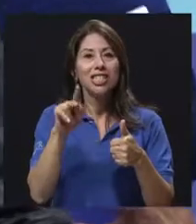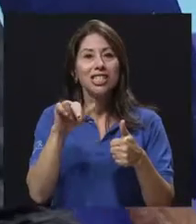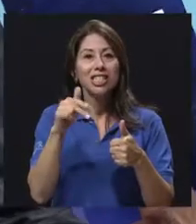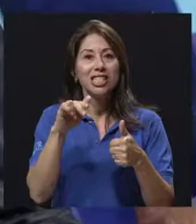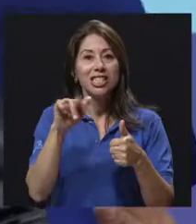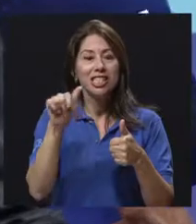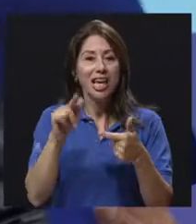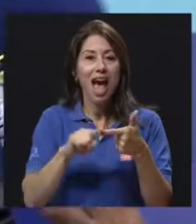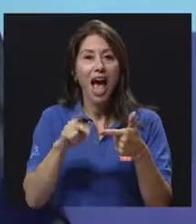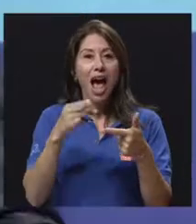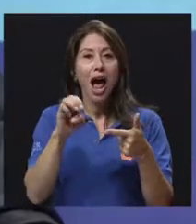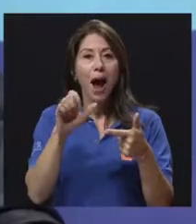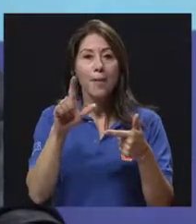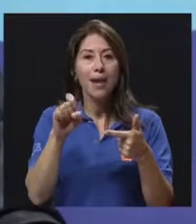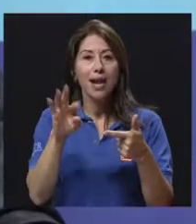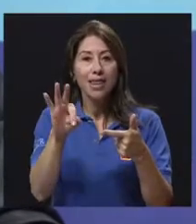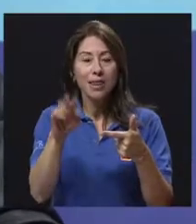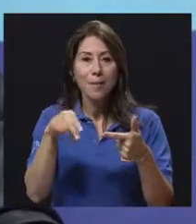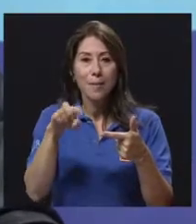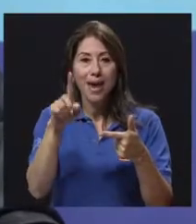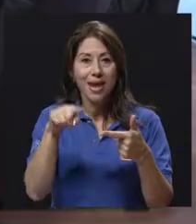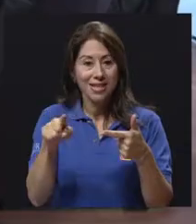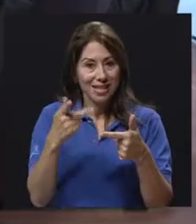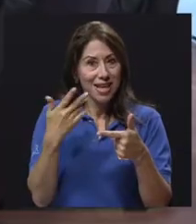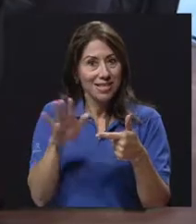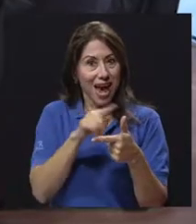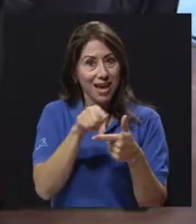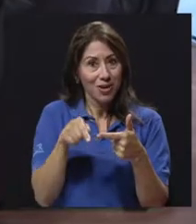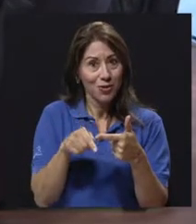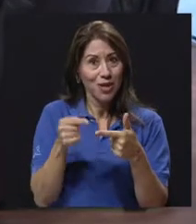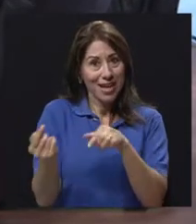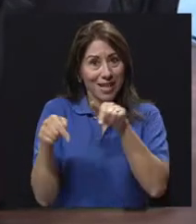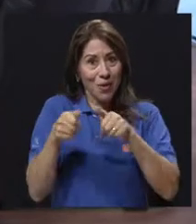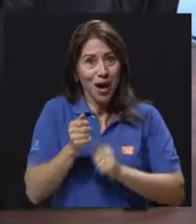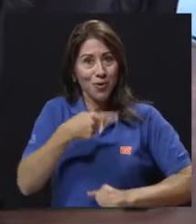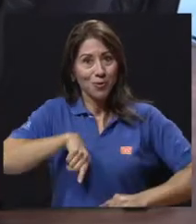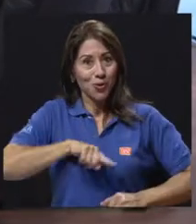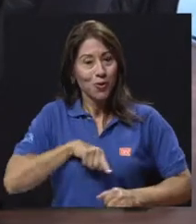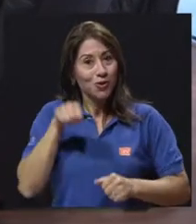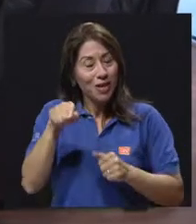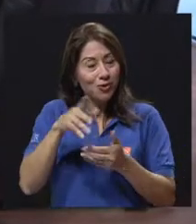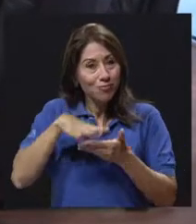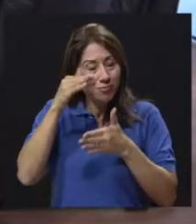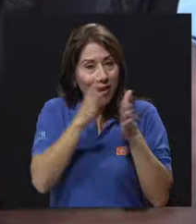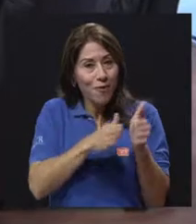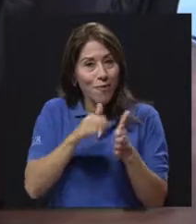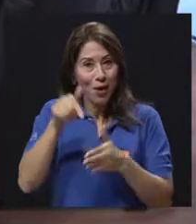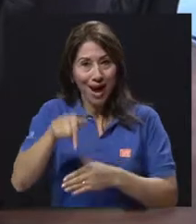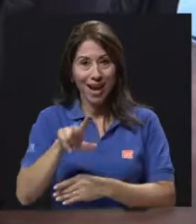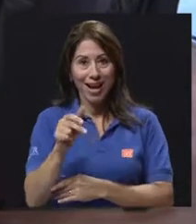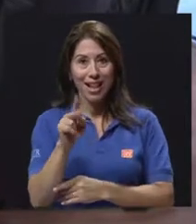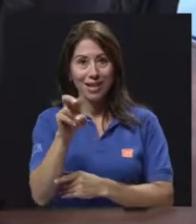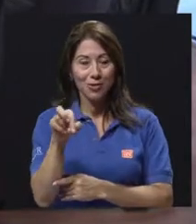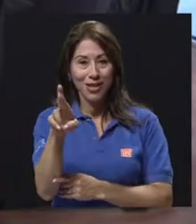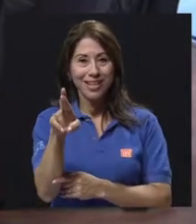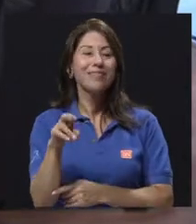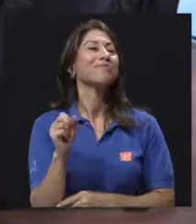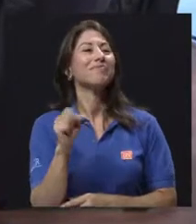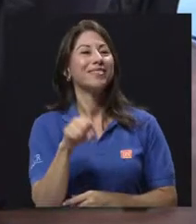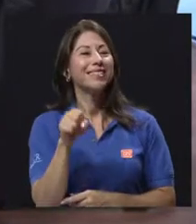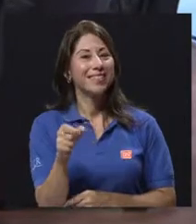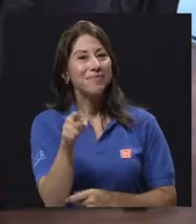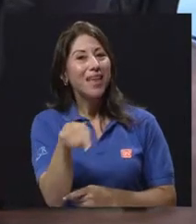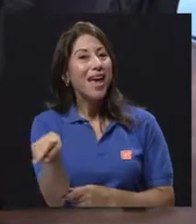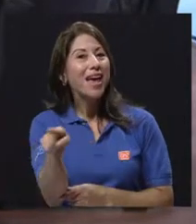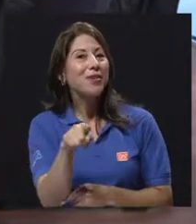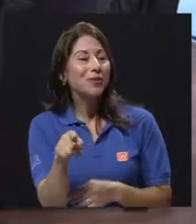Han estado acá con nosotros y que, sí, así es. Que se han formado acá en el canal de la UCR. Sí, bueno, ellos fueron, aparte de ser amigos,